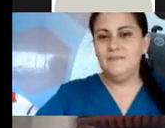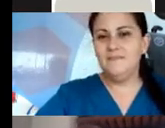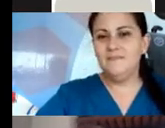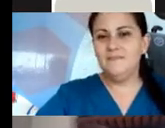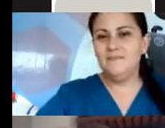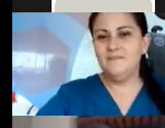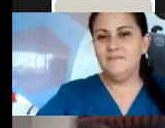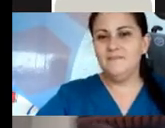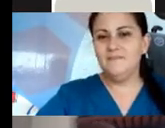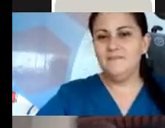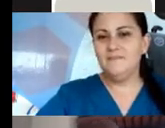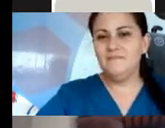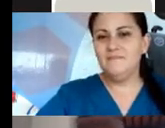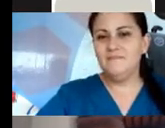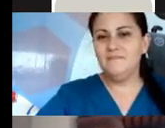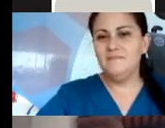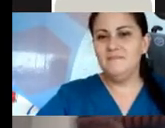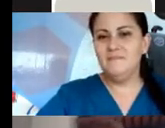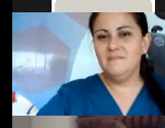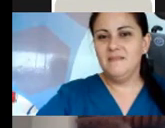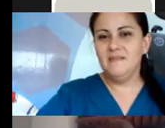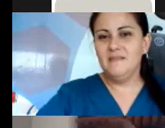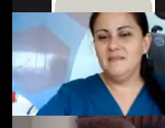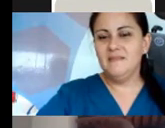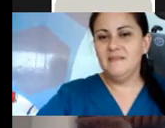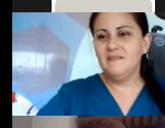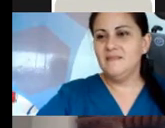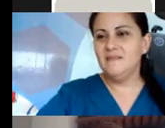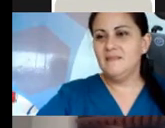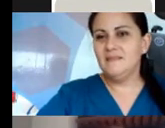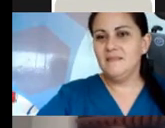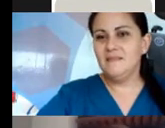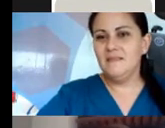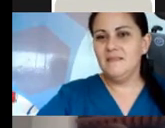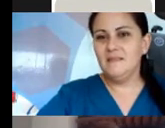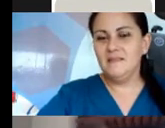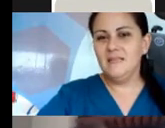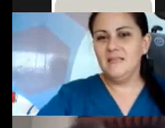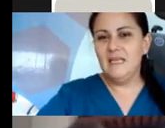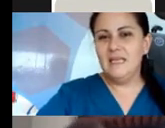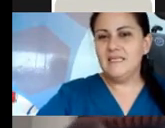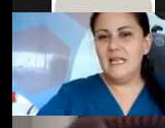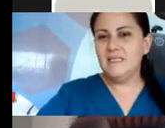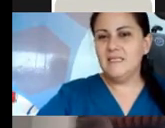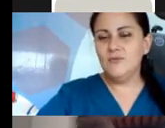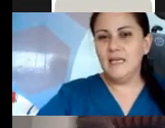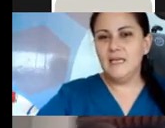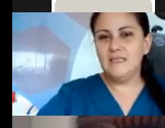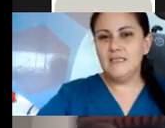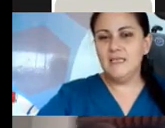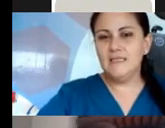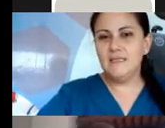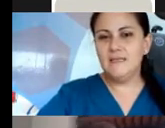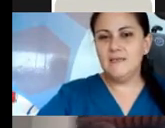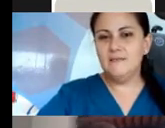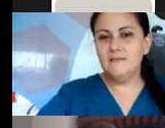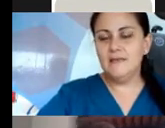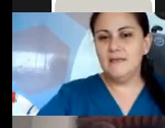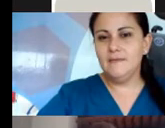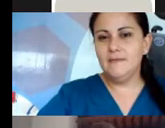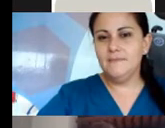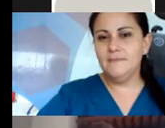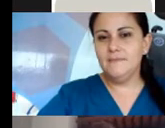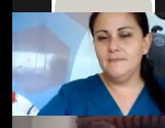esta bolita que me permite ser orbitante. Si cuando ustedes prescriben anatómico, orbitante, regulable en